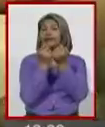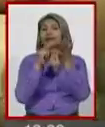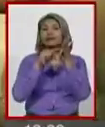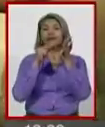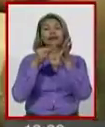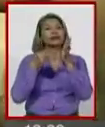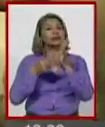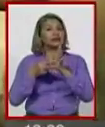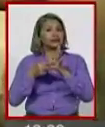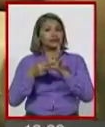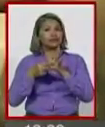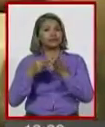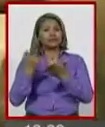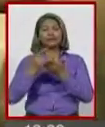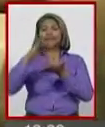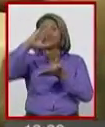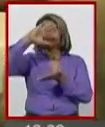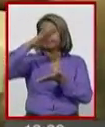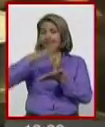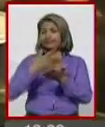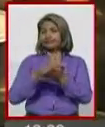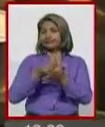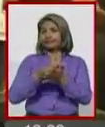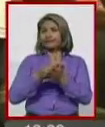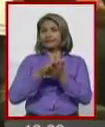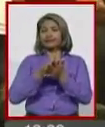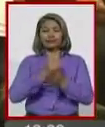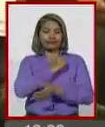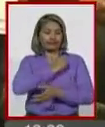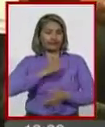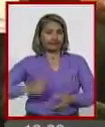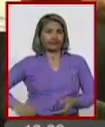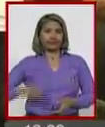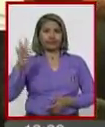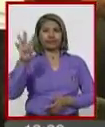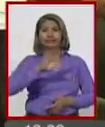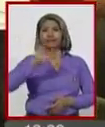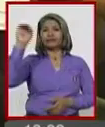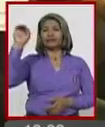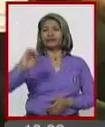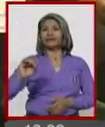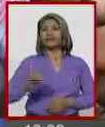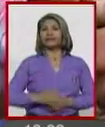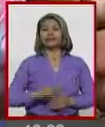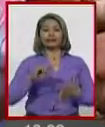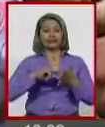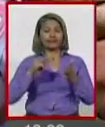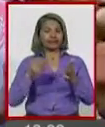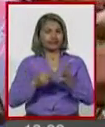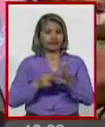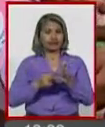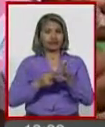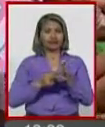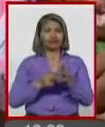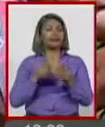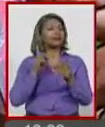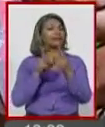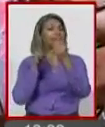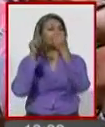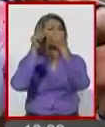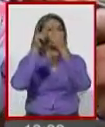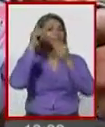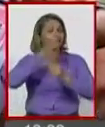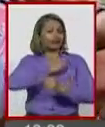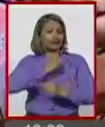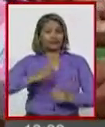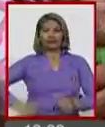este 2018, considerando que se reduce el presupuesto de la gobernación un 40%, y eso también será uno de los grandes desafíos que